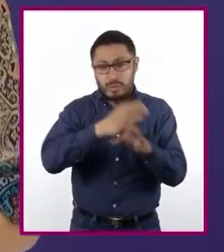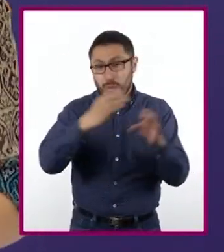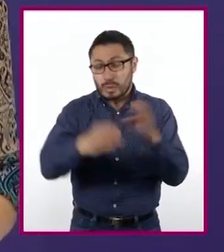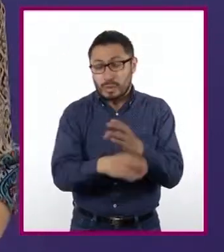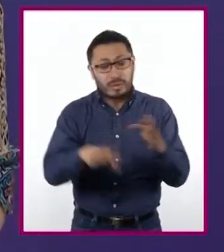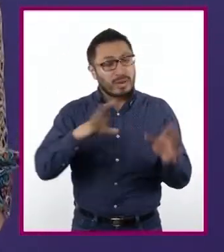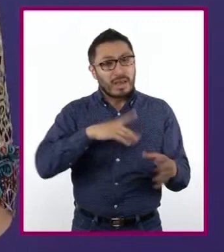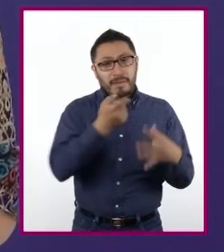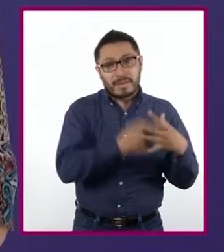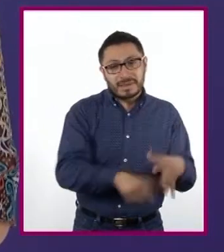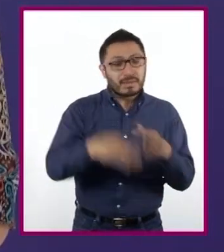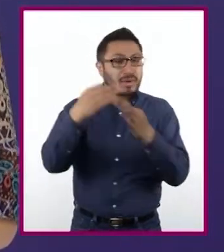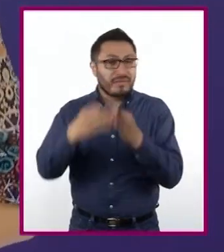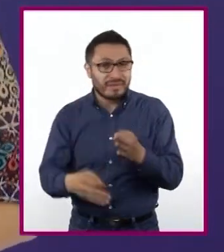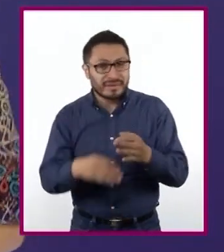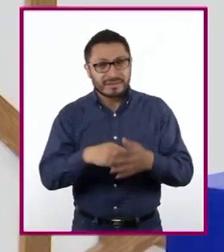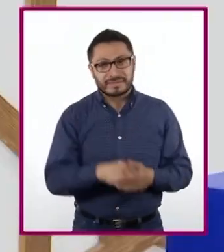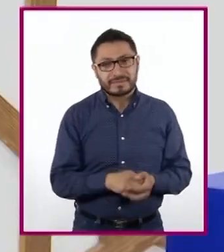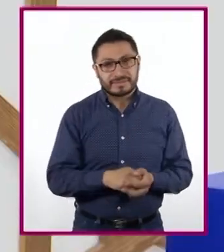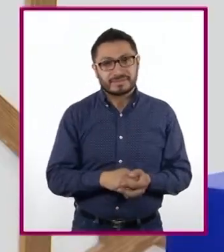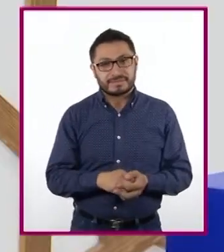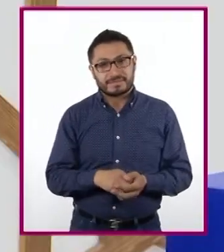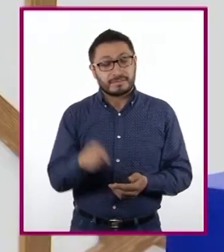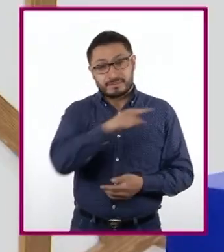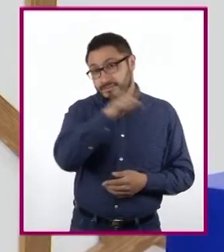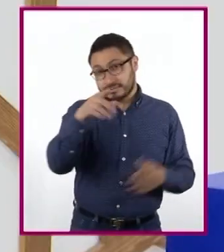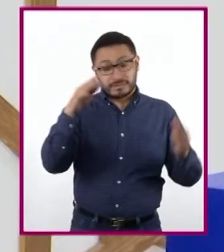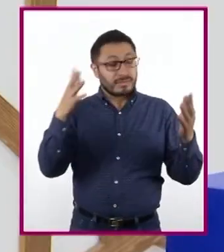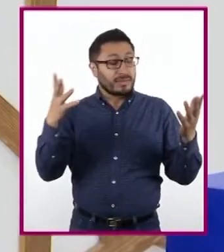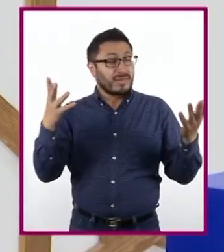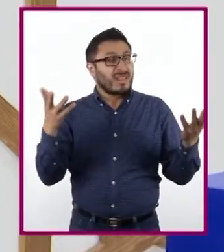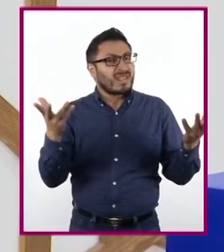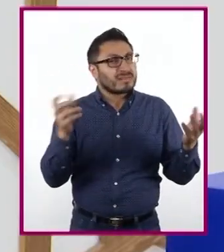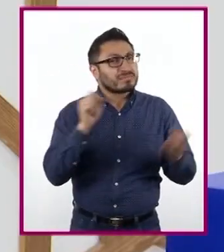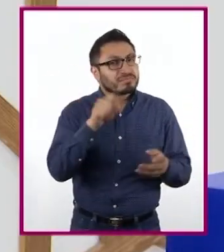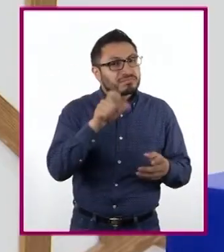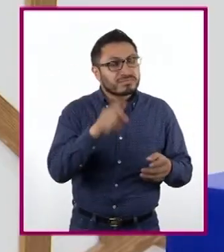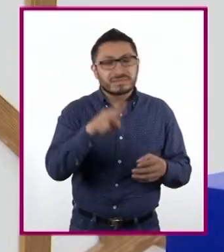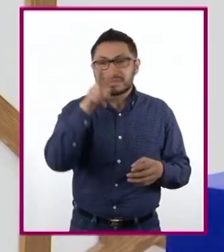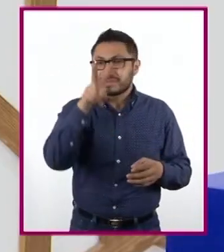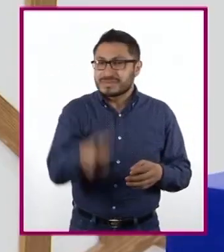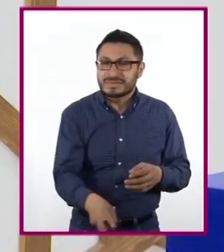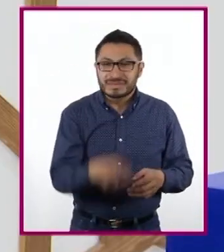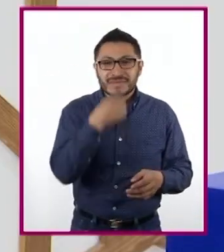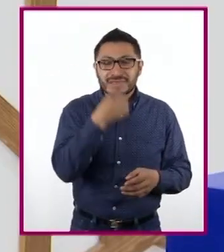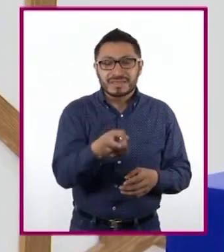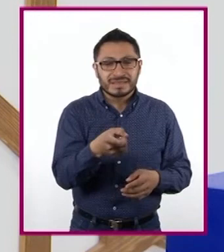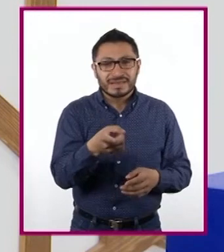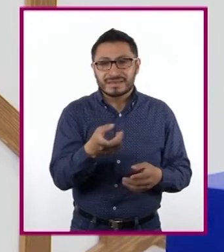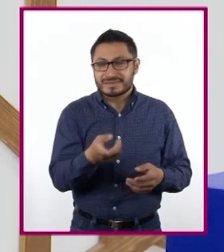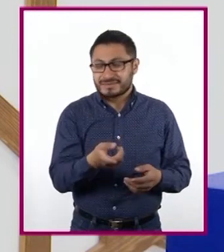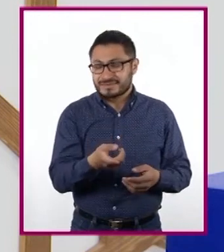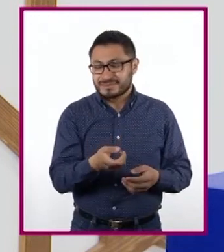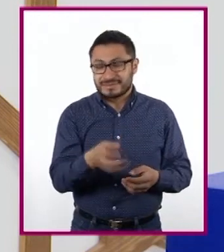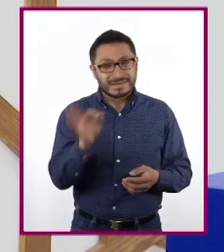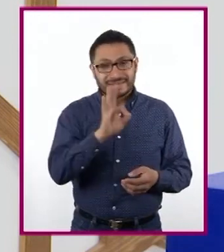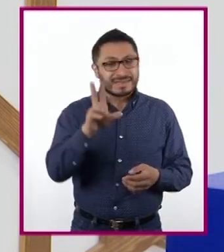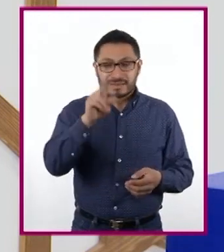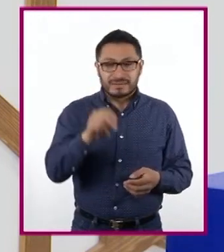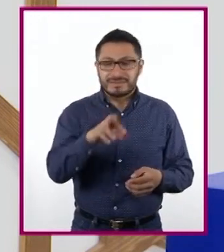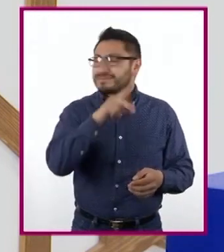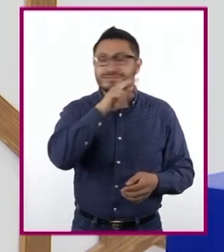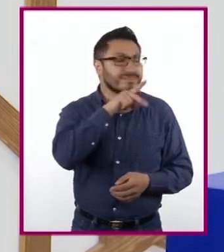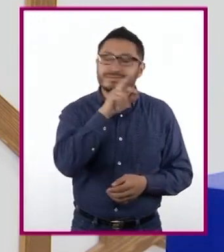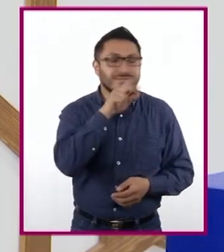acciones tienen principio y fin. ¿Ustedes allá en casa también acertaron en sus respuestas? Si no fue así, no